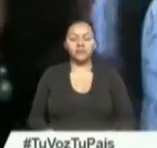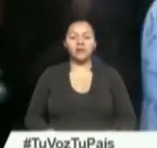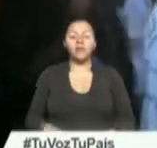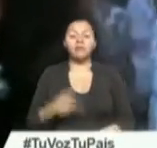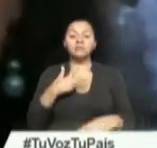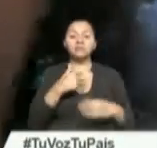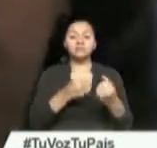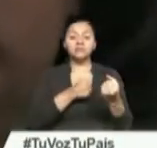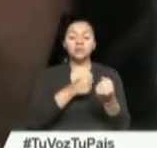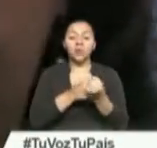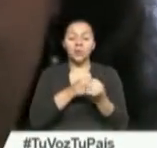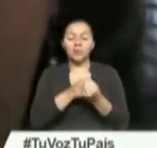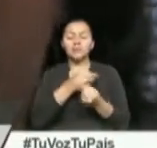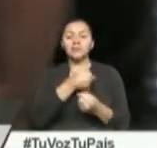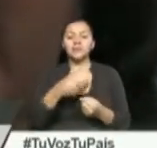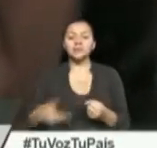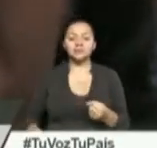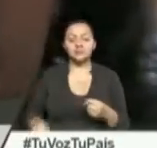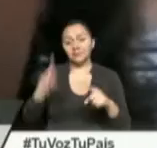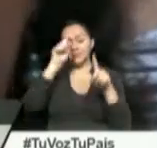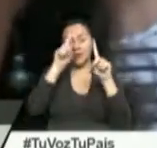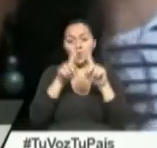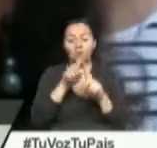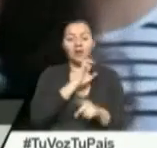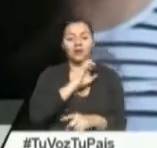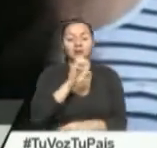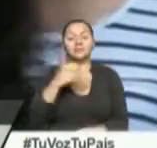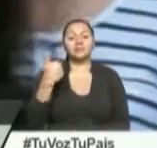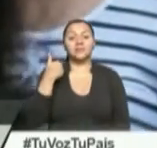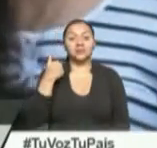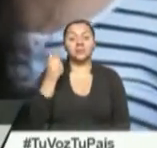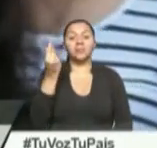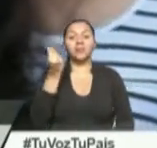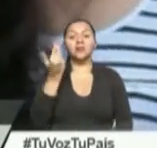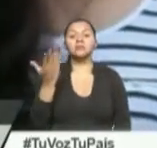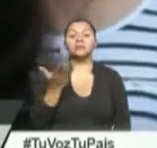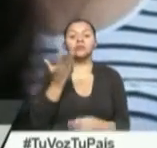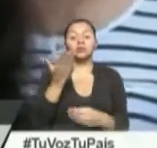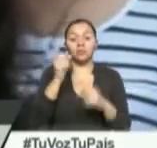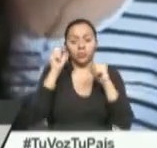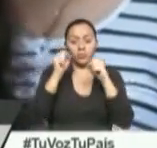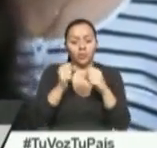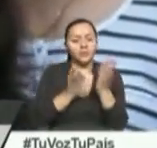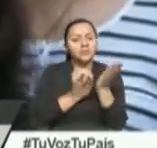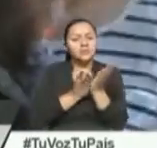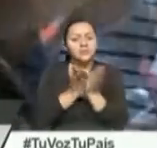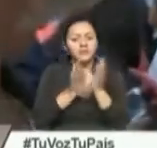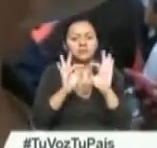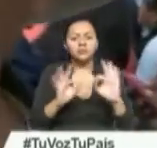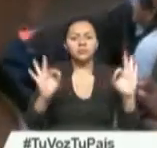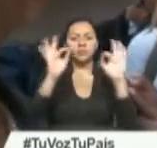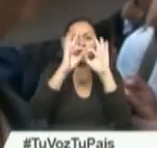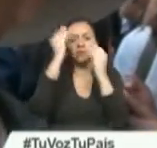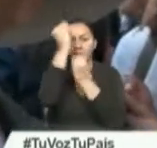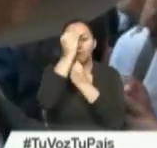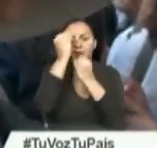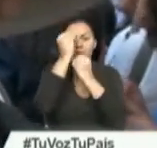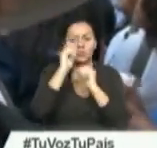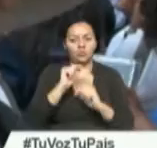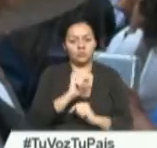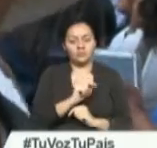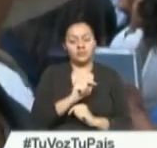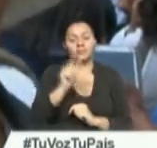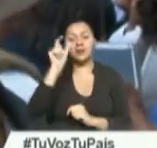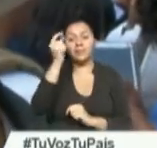nuestro presidente es por un pacto ético, que quienes tengan los valores patrióticos para poder servir a esta patria ecuatoriana. Y esas personas que tienen